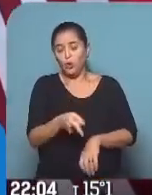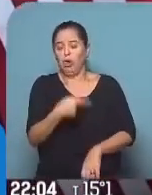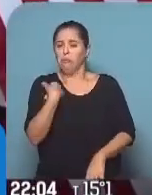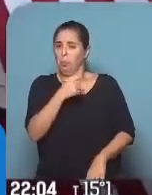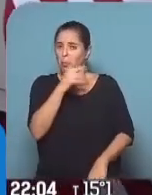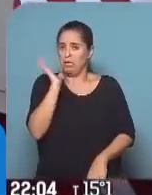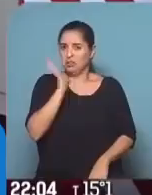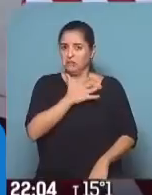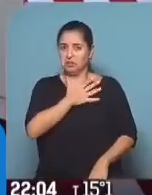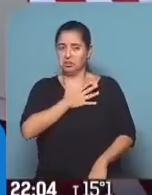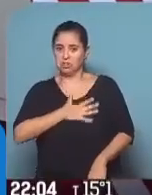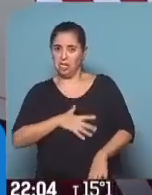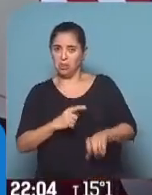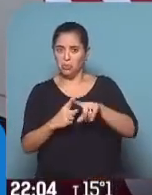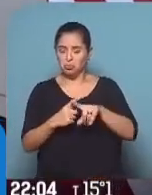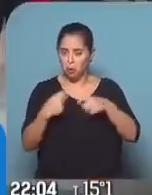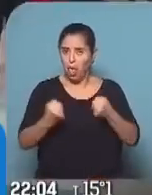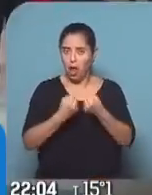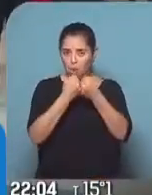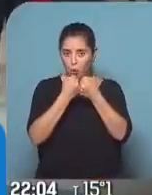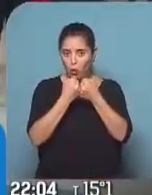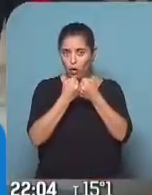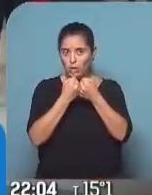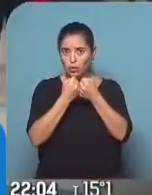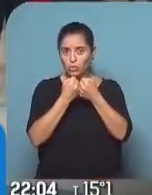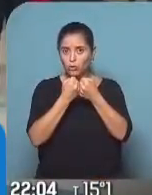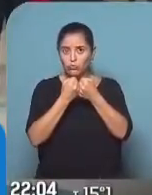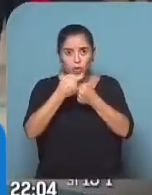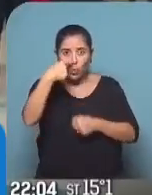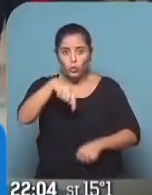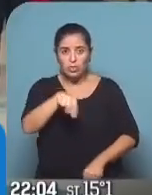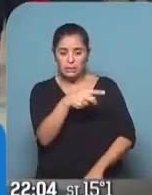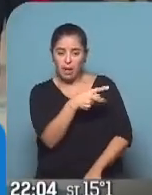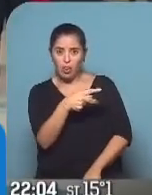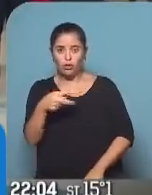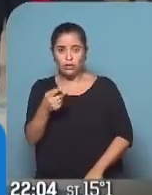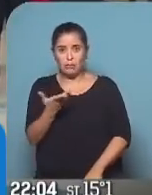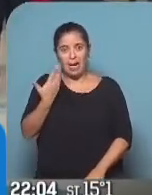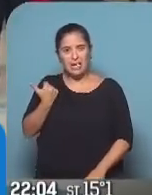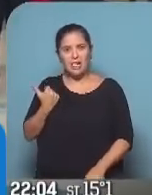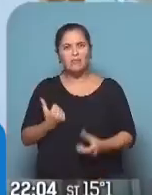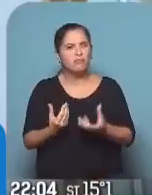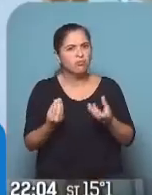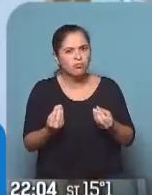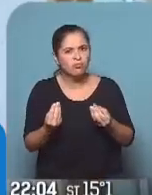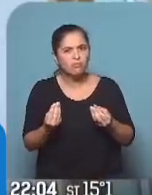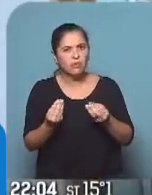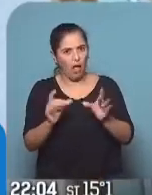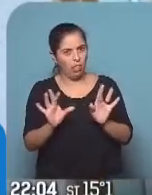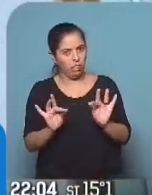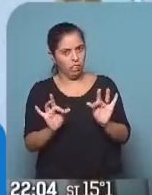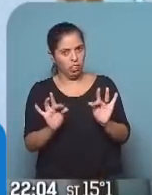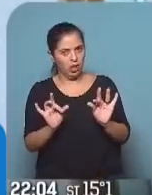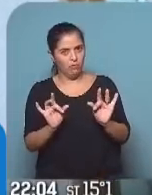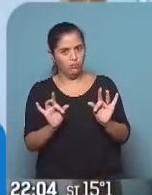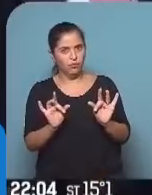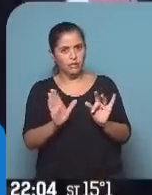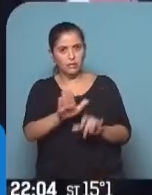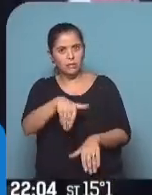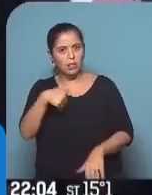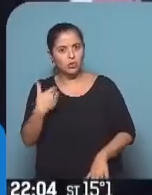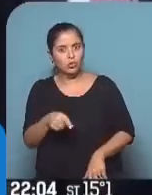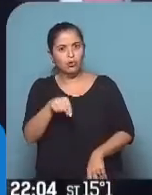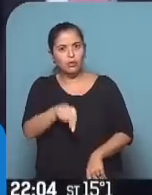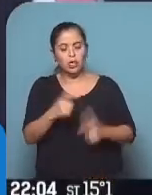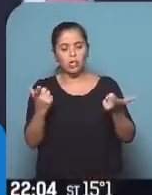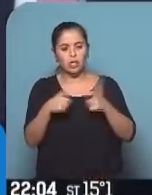prorrogarla informalmente un par de meses más. Pero las últimas 2 semanas fueron particularmente duras y la ronda de esta semana en Estados Unidos